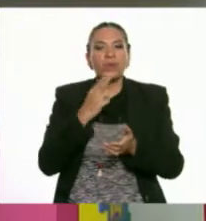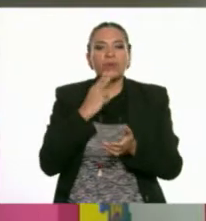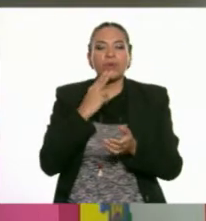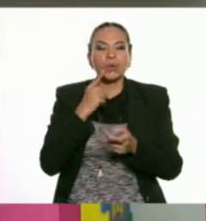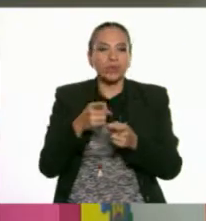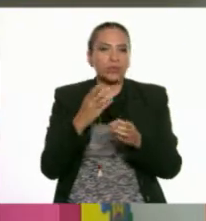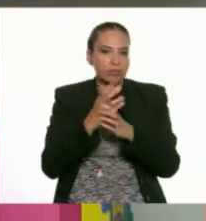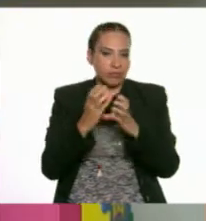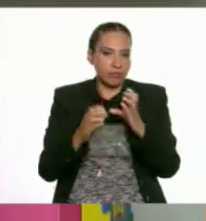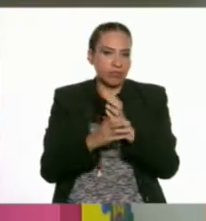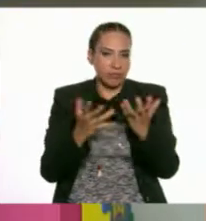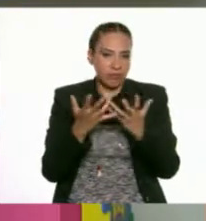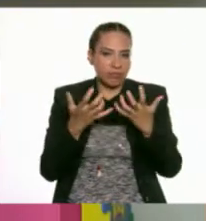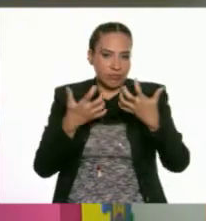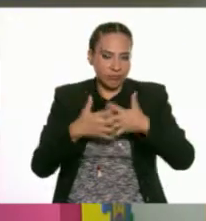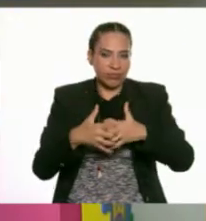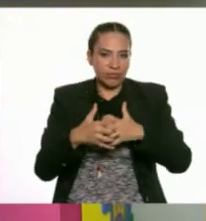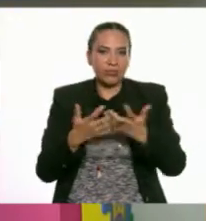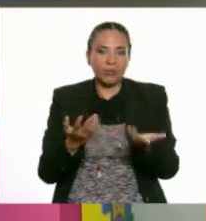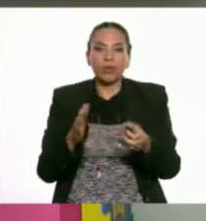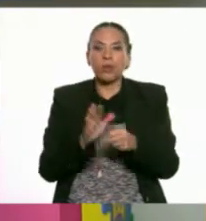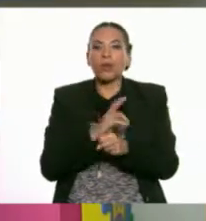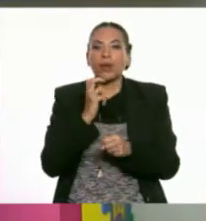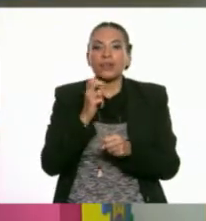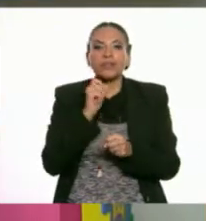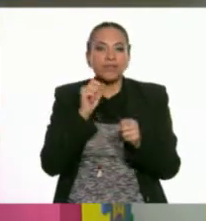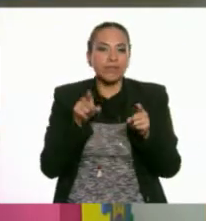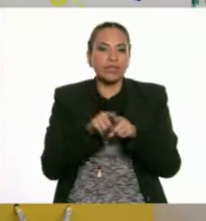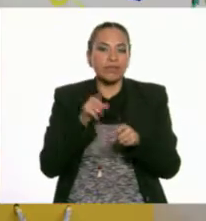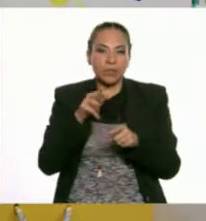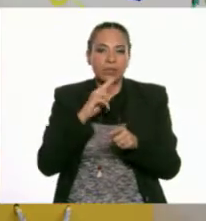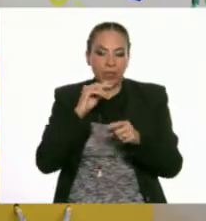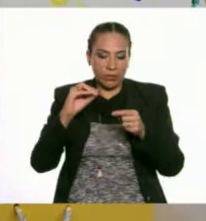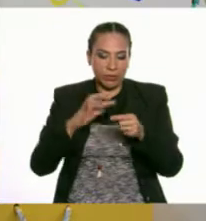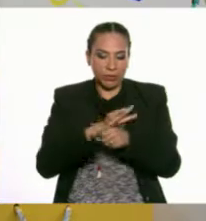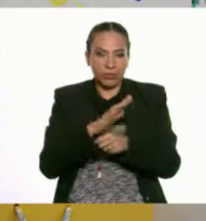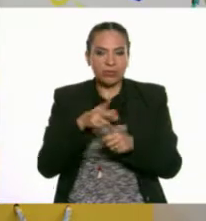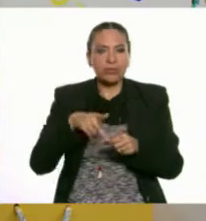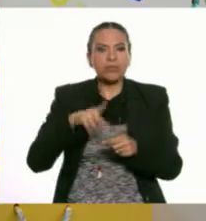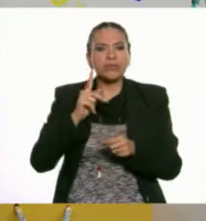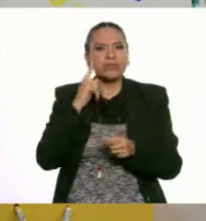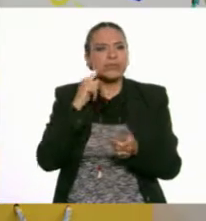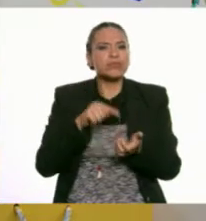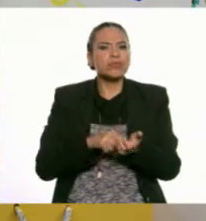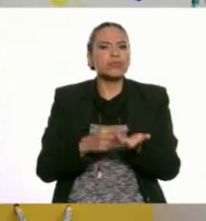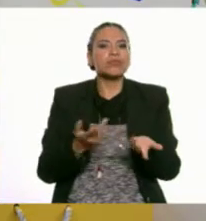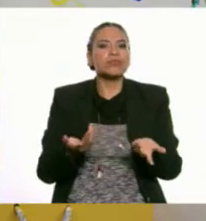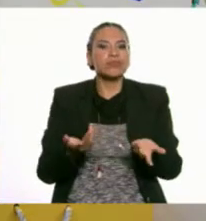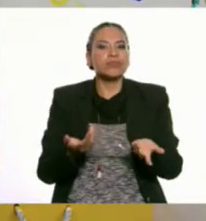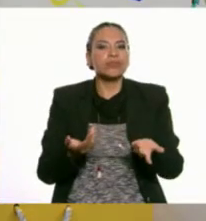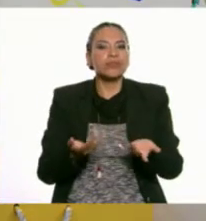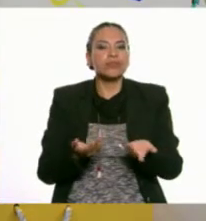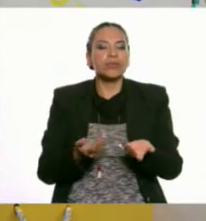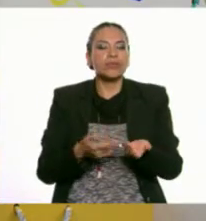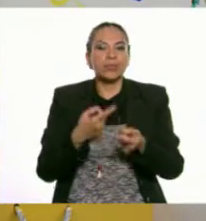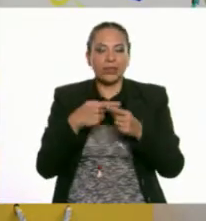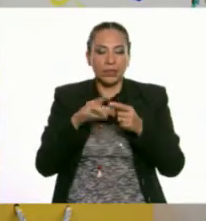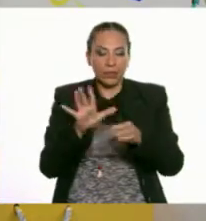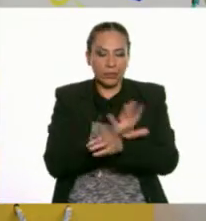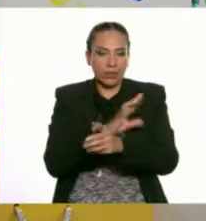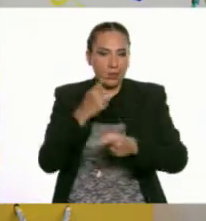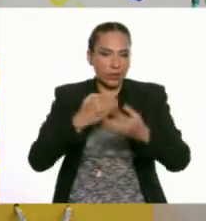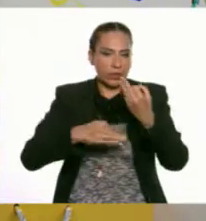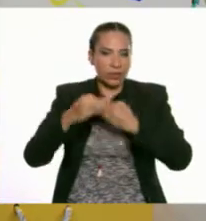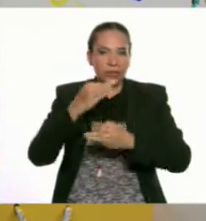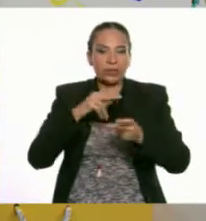de mecanismos. Justamente, por eso mismo, porque es un buen conductor. Pero, ¿qué crees? ¿Qué? Con esto de los